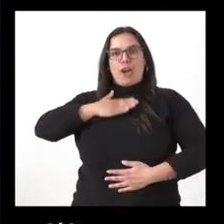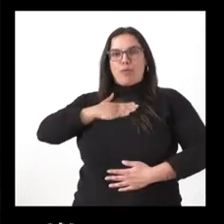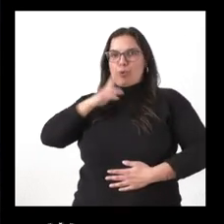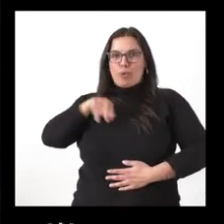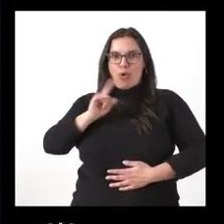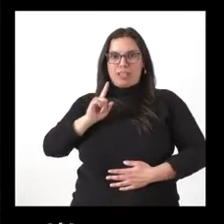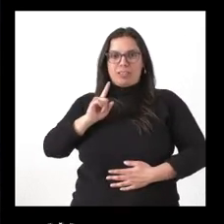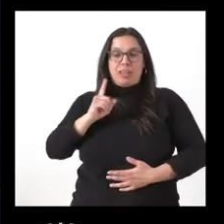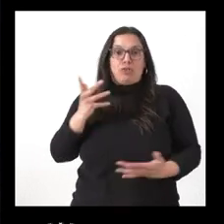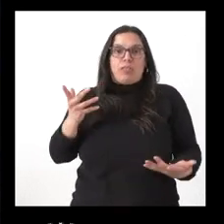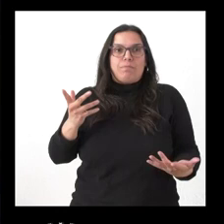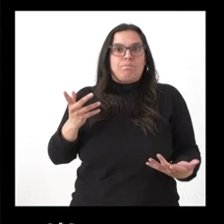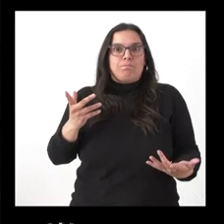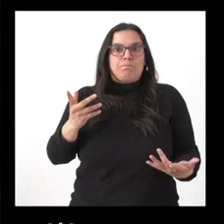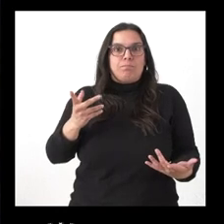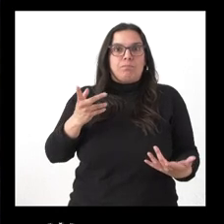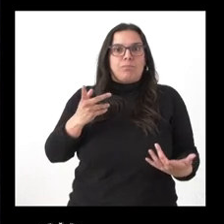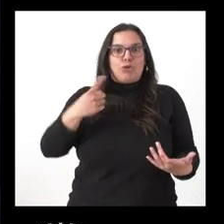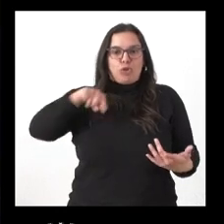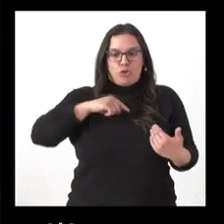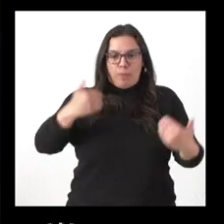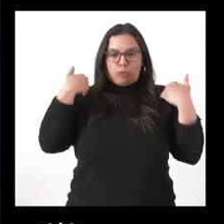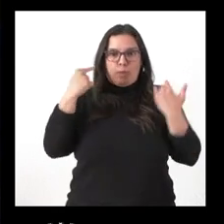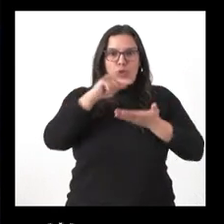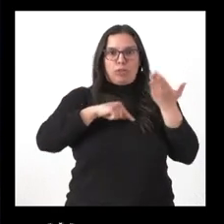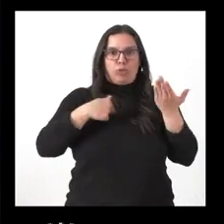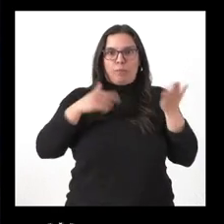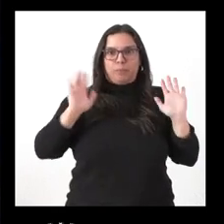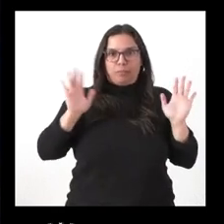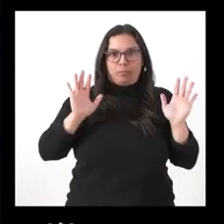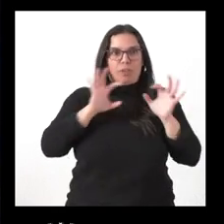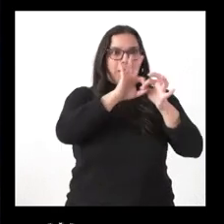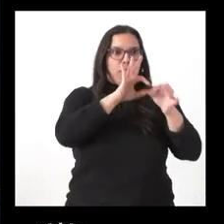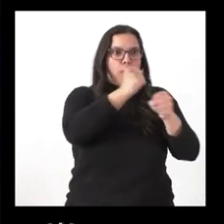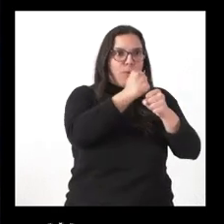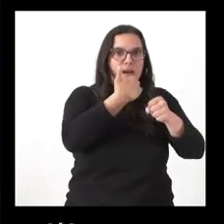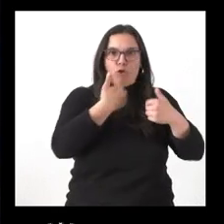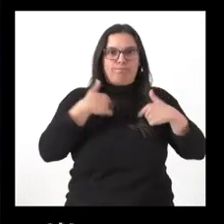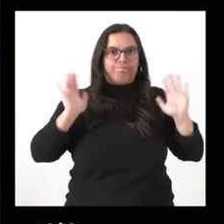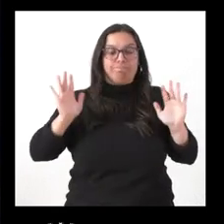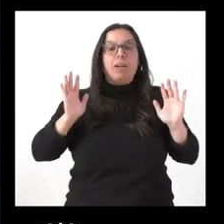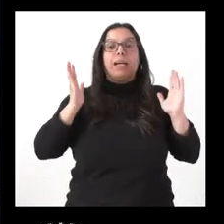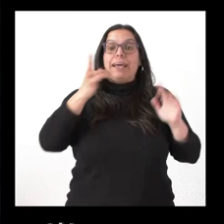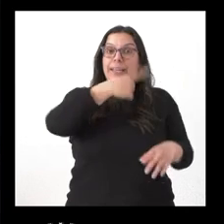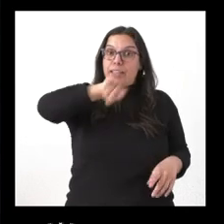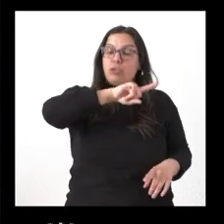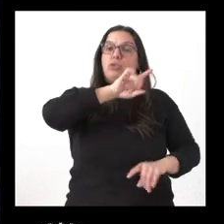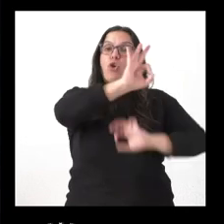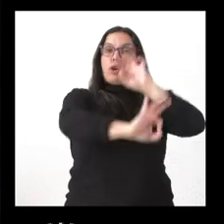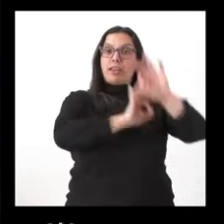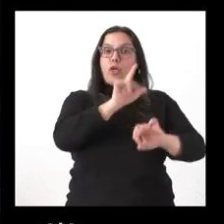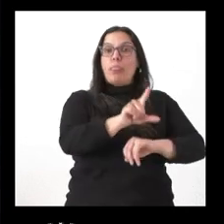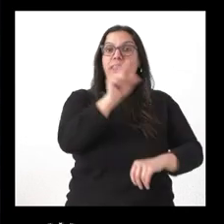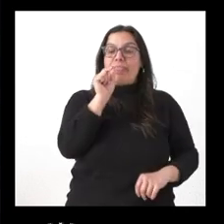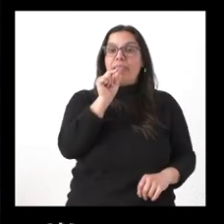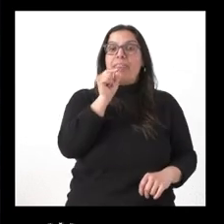y león y por tanto no tenemos relación laboral alguna con los mismos y en la medida en que esa organización decide tomar una